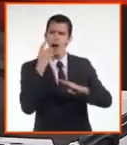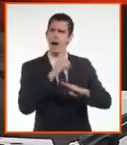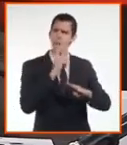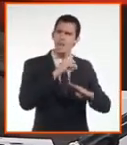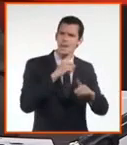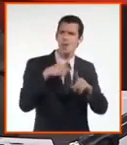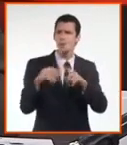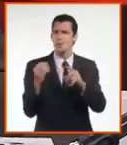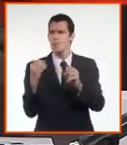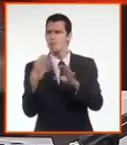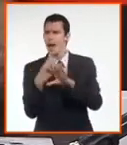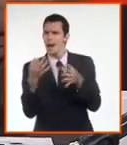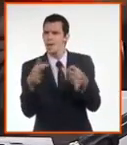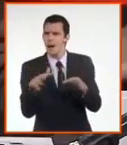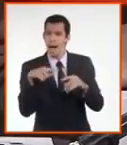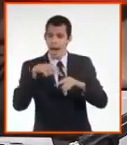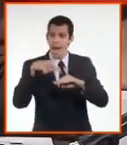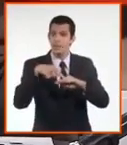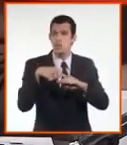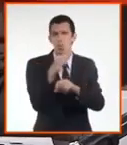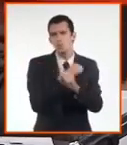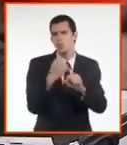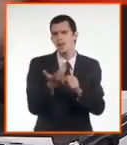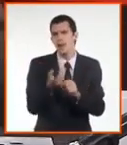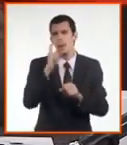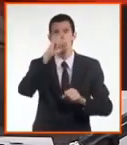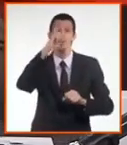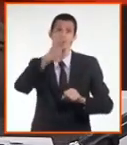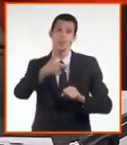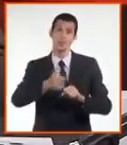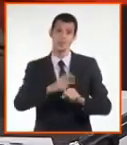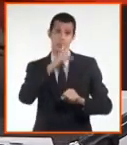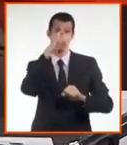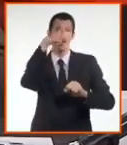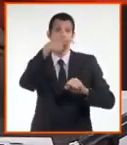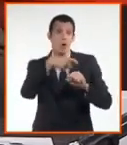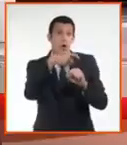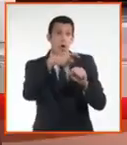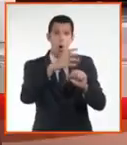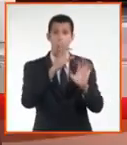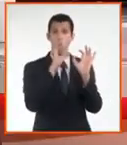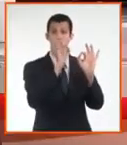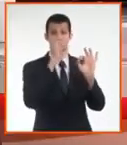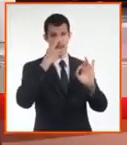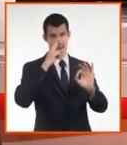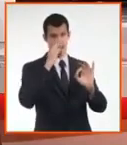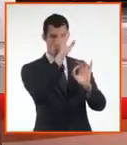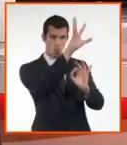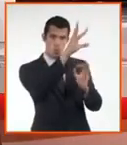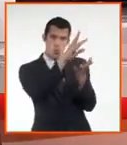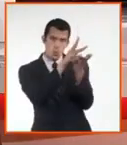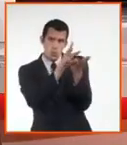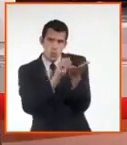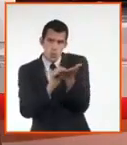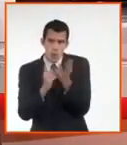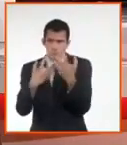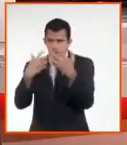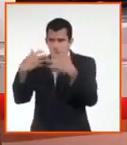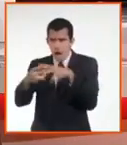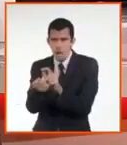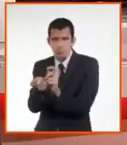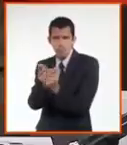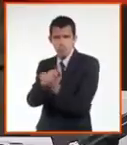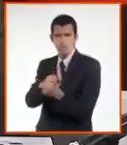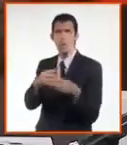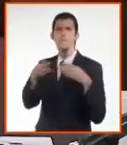precursores químicos que son derivados del petróleo que intervienen en la fabricación de material plan carecía del precio y ha aumentado el precio el enalapril